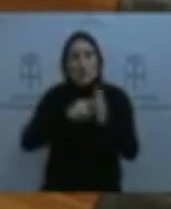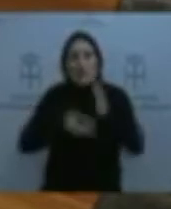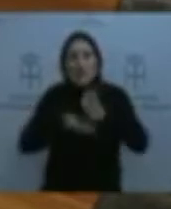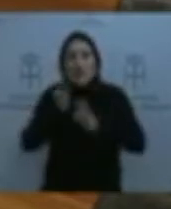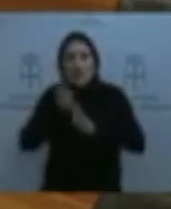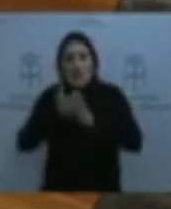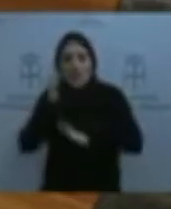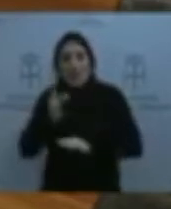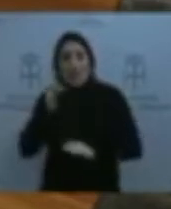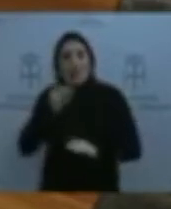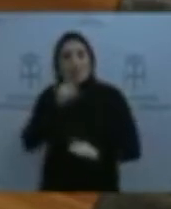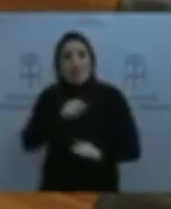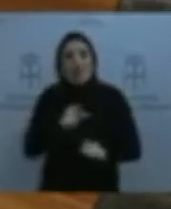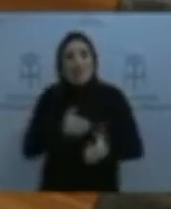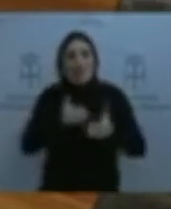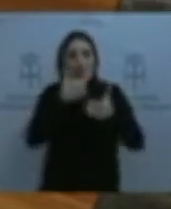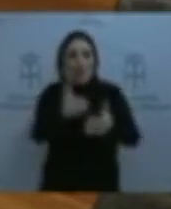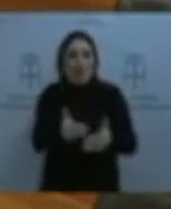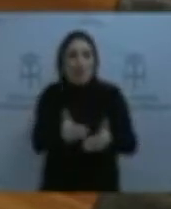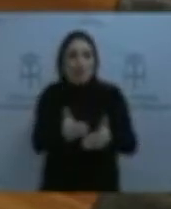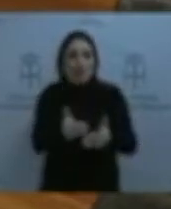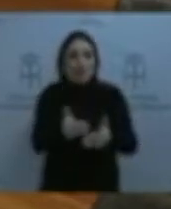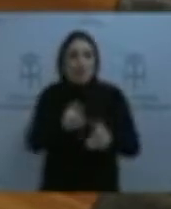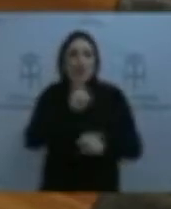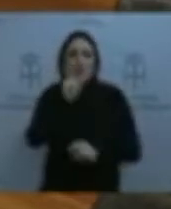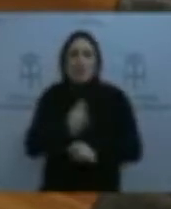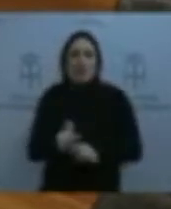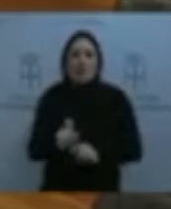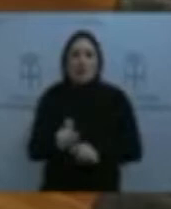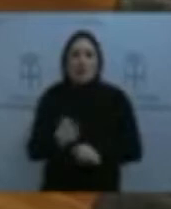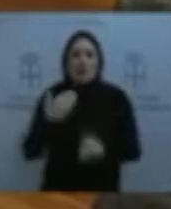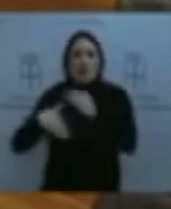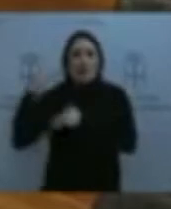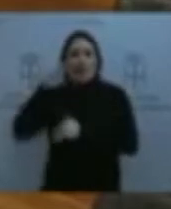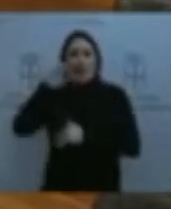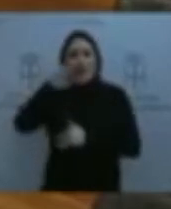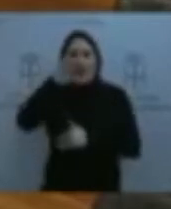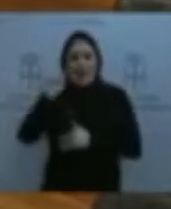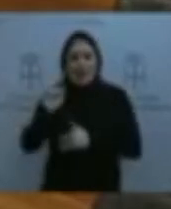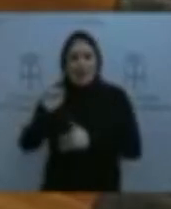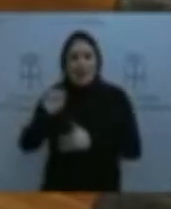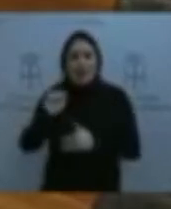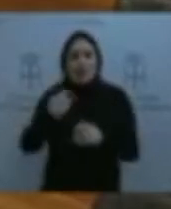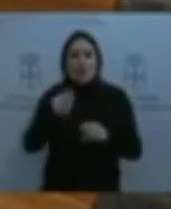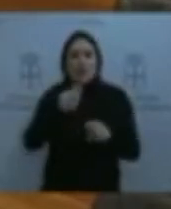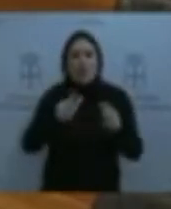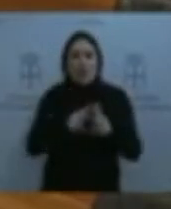de aplazamiento de los suministros prestados por la Fundación La Antigua Recrea, la Sociedad Pública de Gestión y Promoción